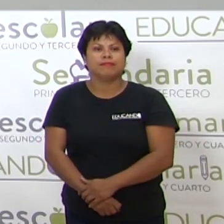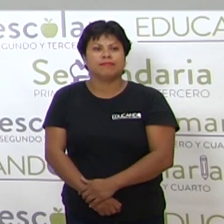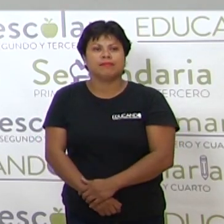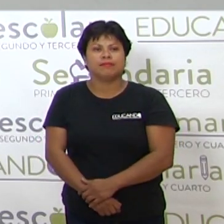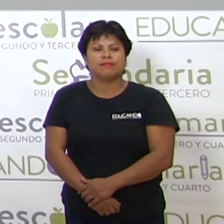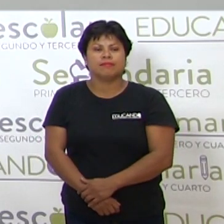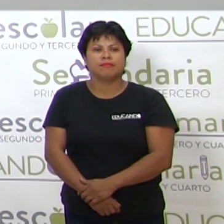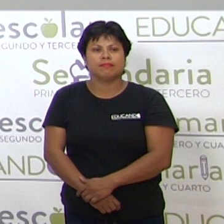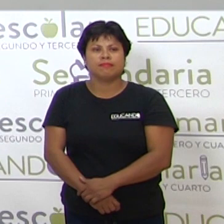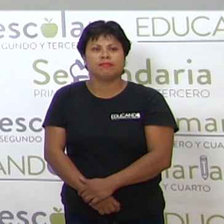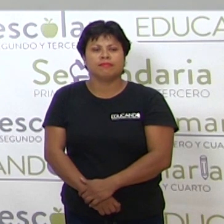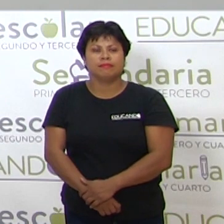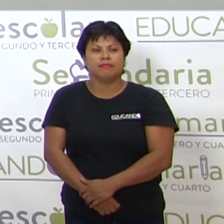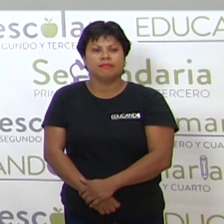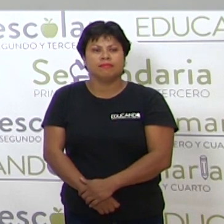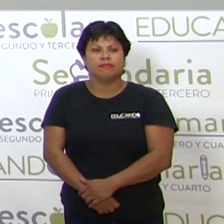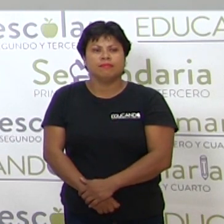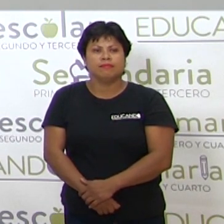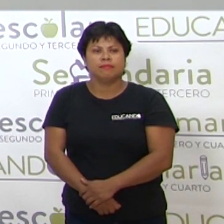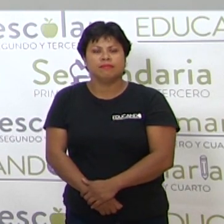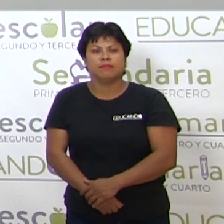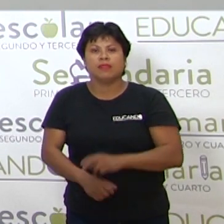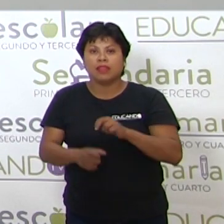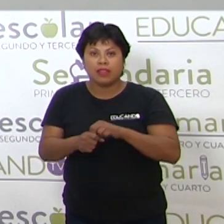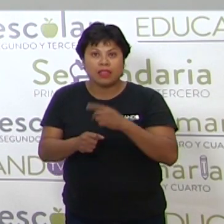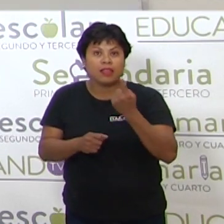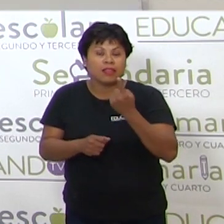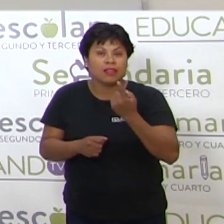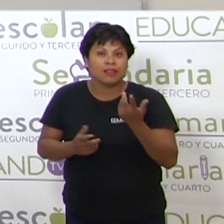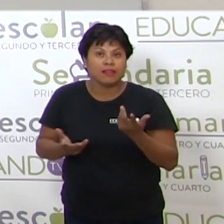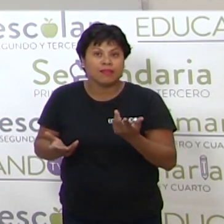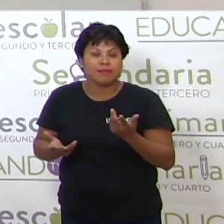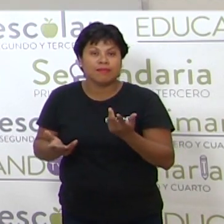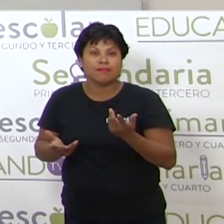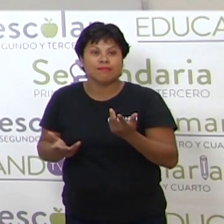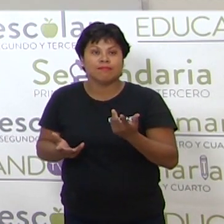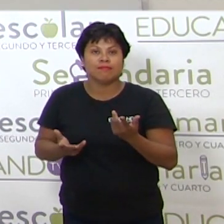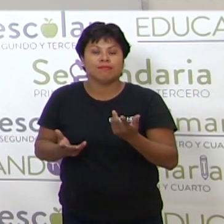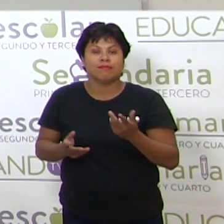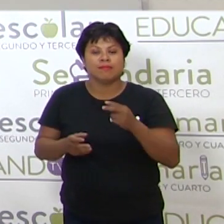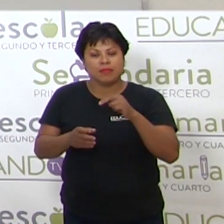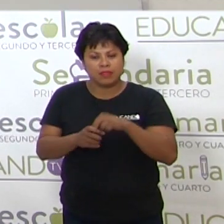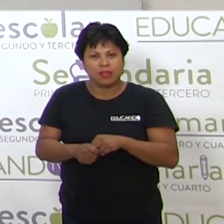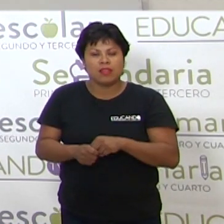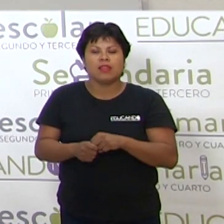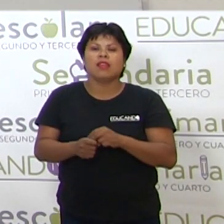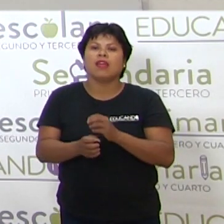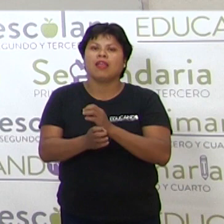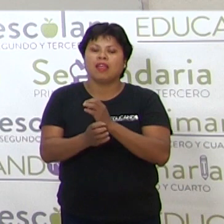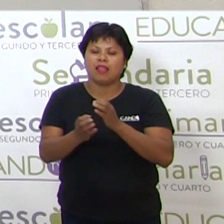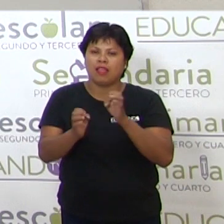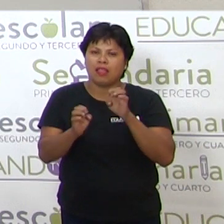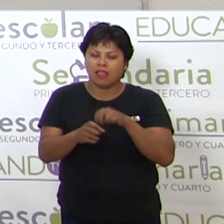y en qué en educación